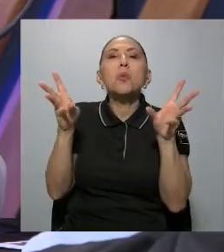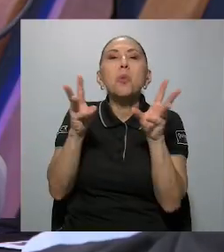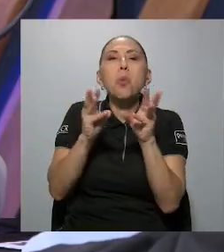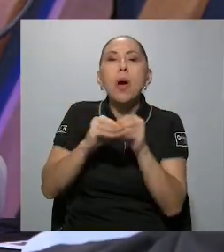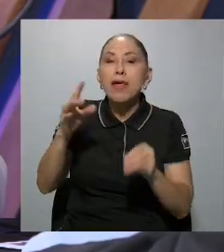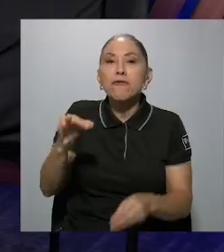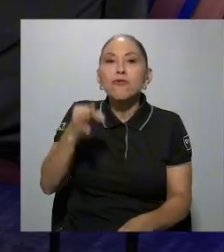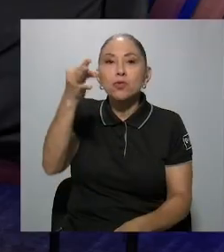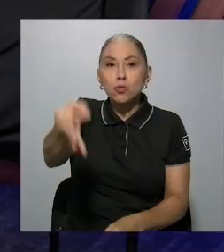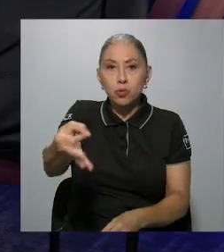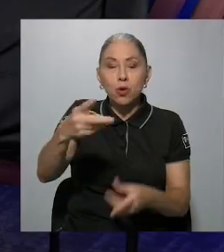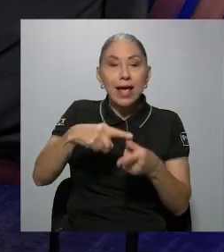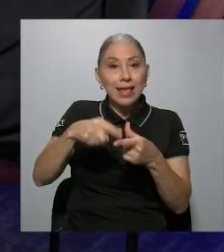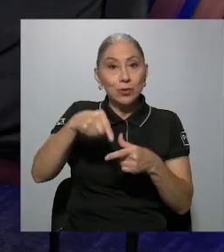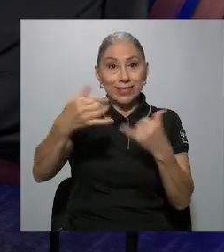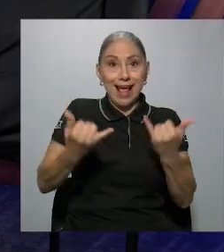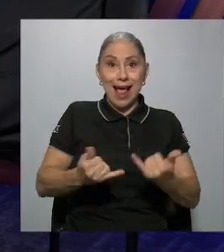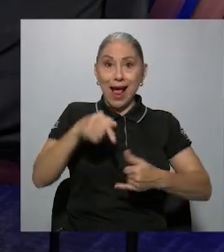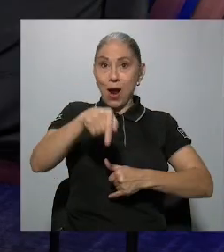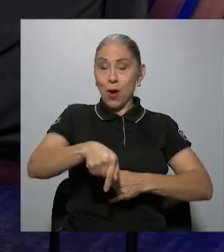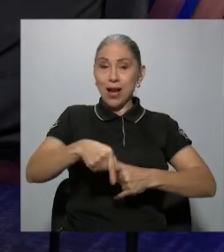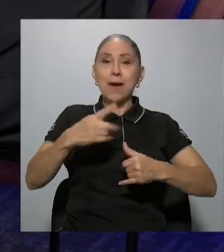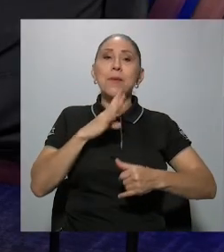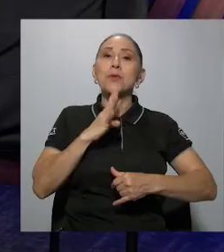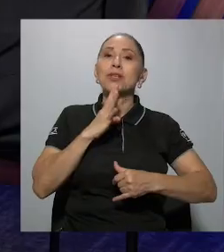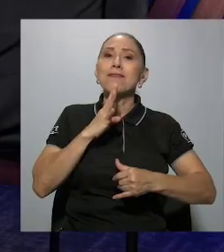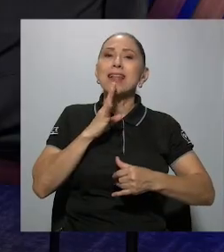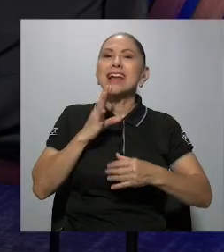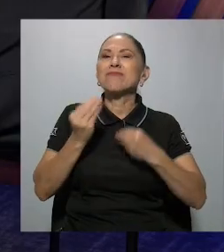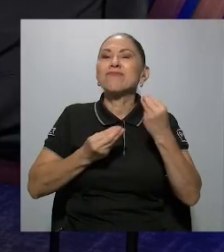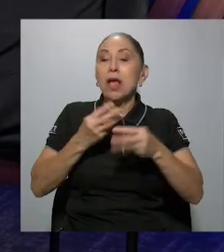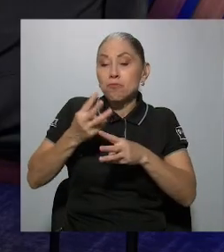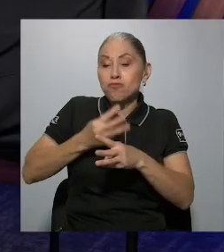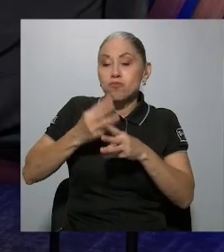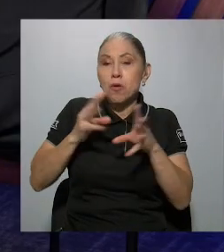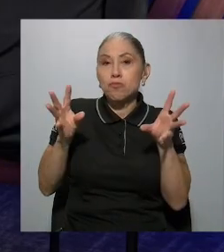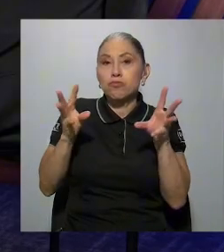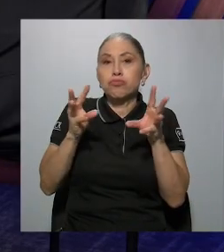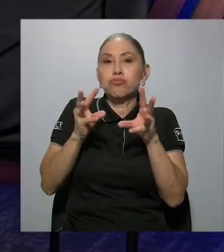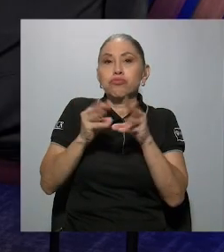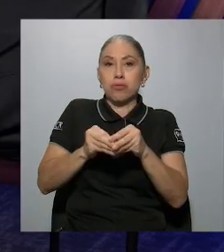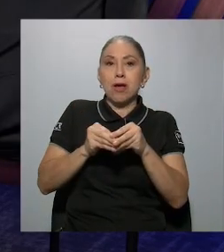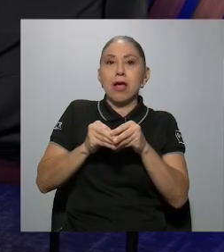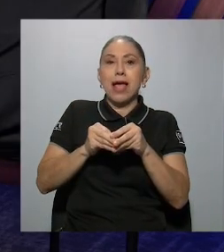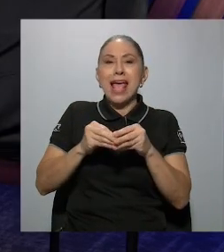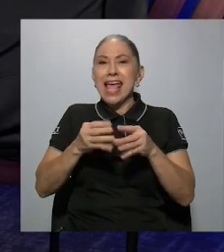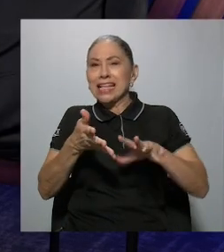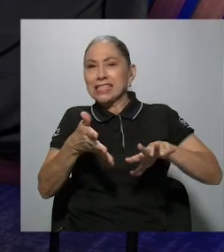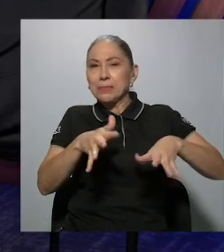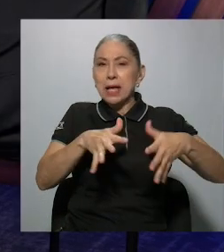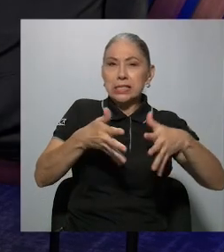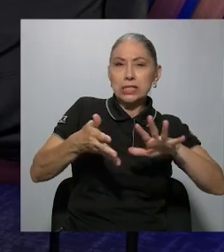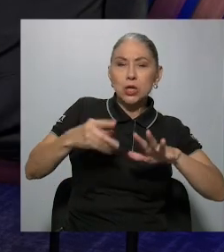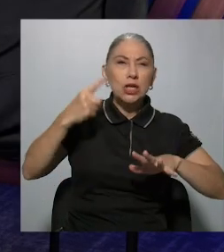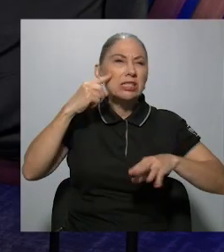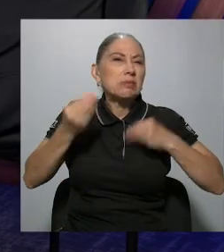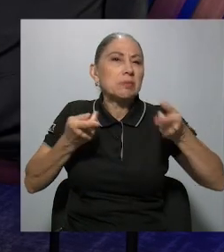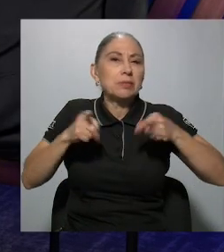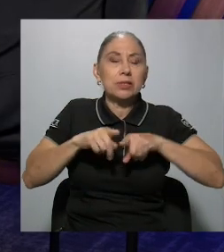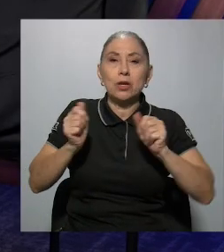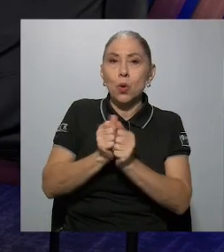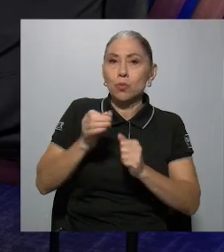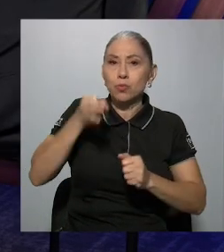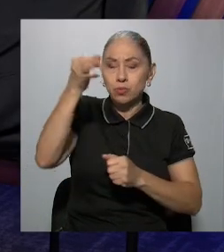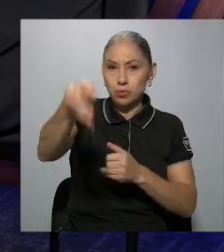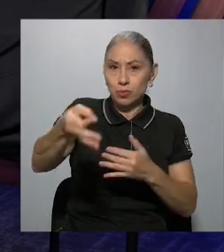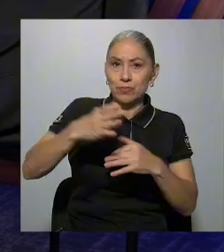futuro. Entonces, en esta mañana vamos a hablar un poco de lo que fue el cálculo de las estimaciones y proyecciones de